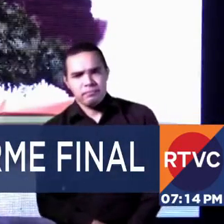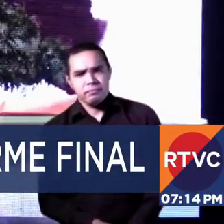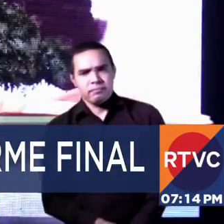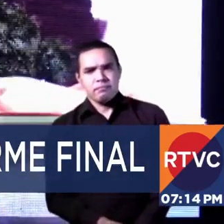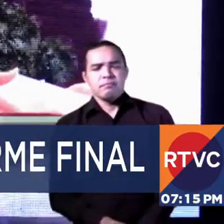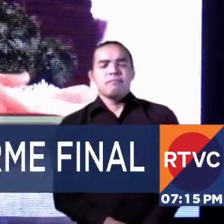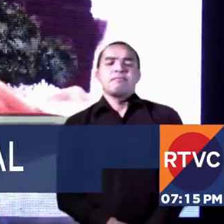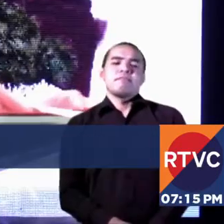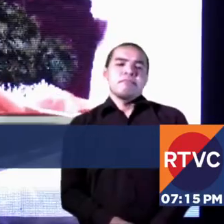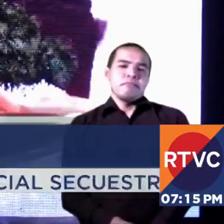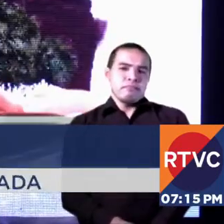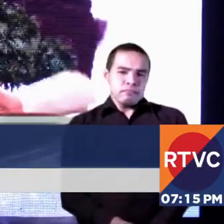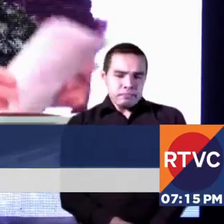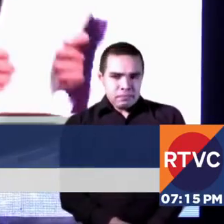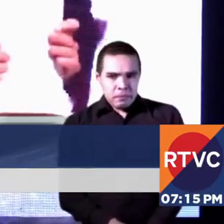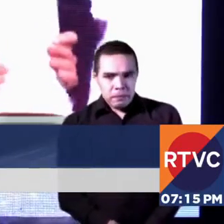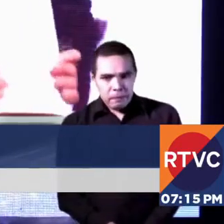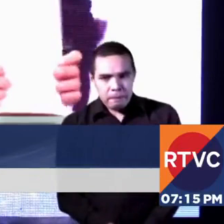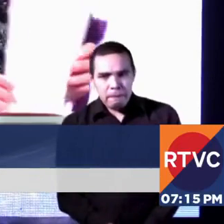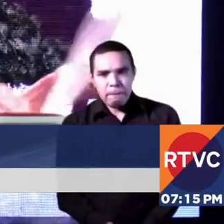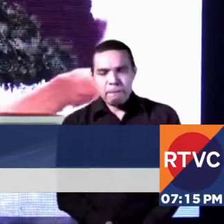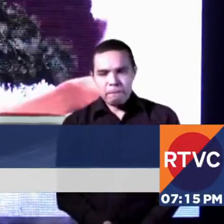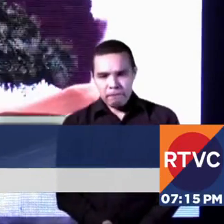con emoción